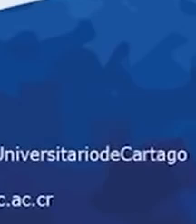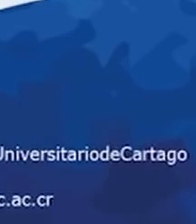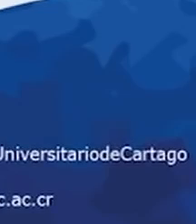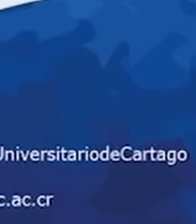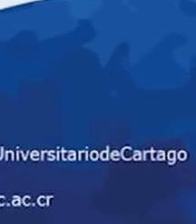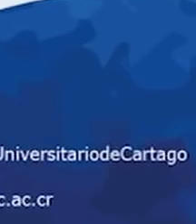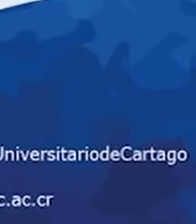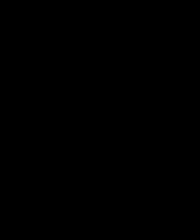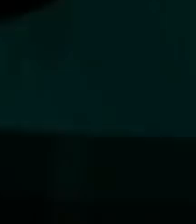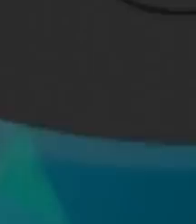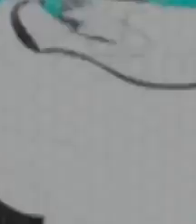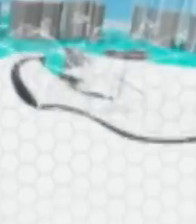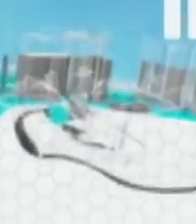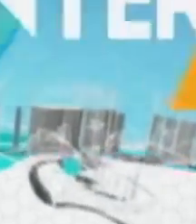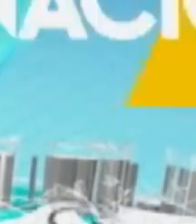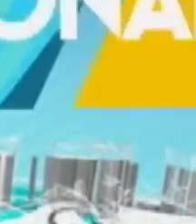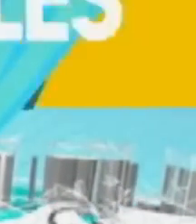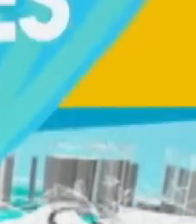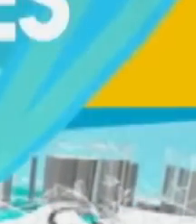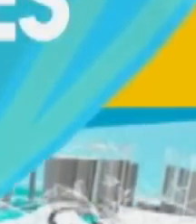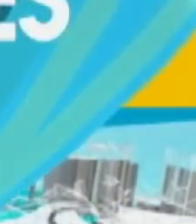Elegí CUC.